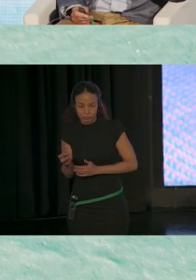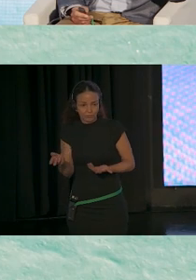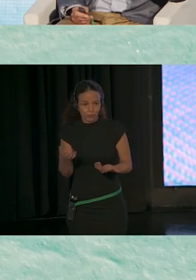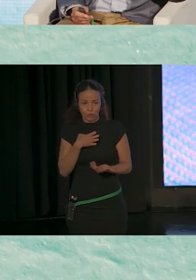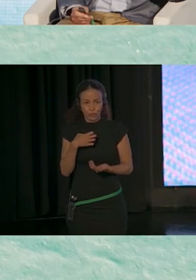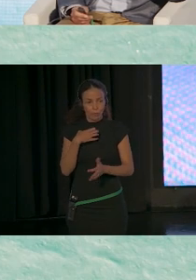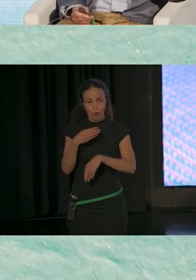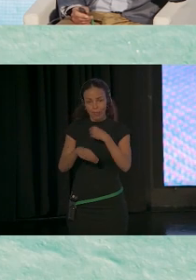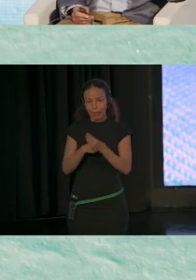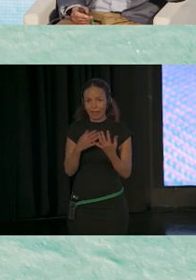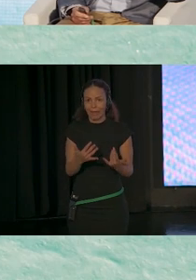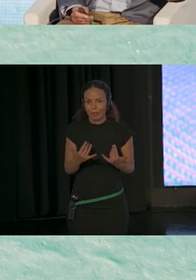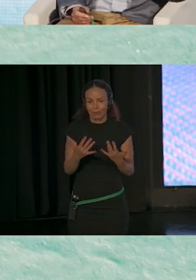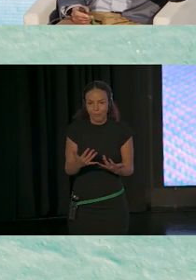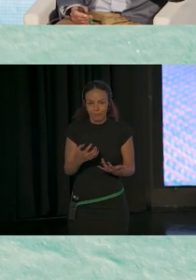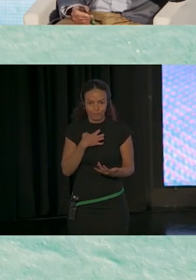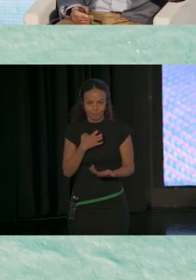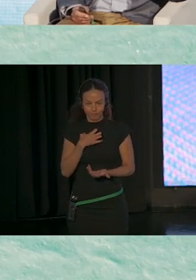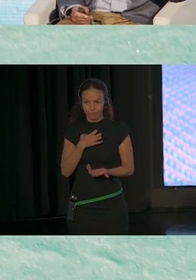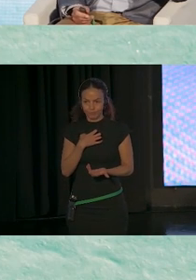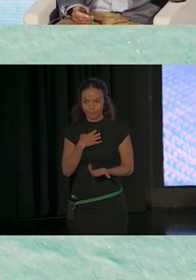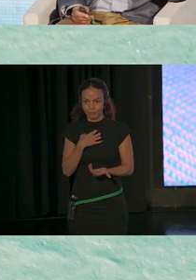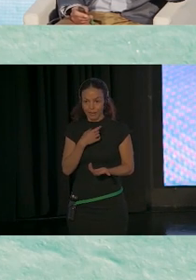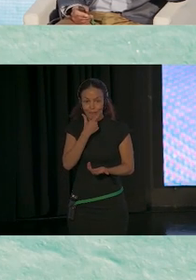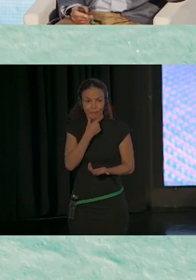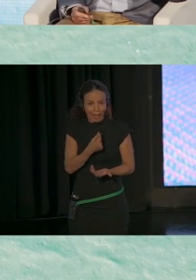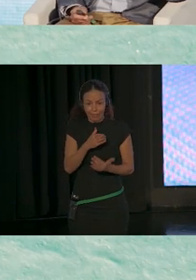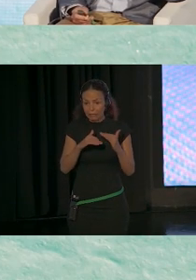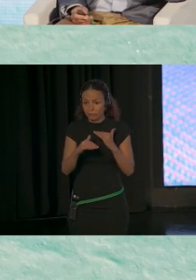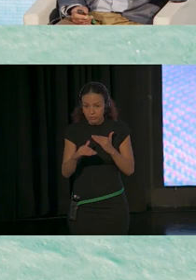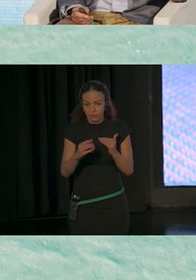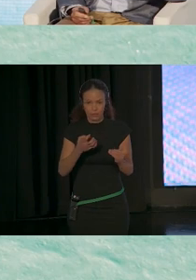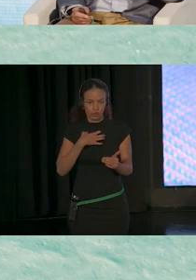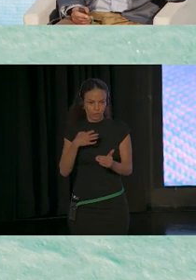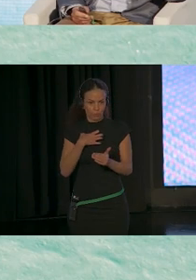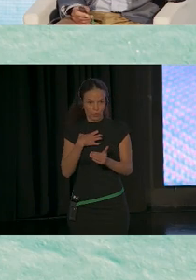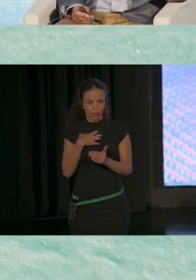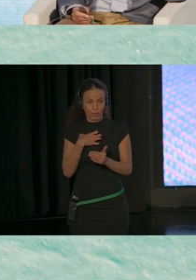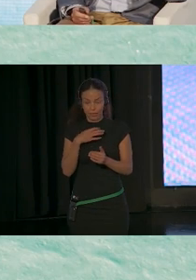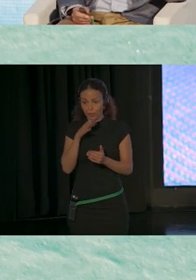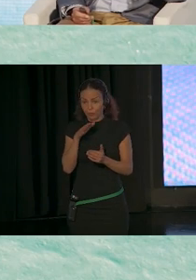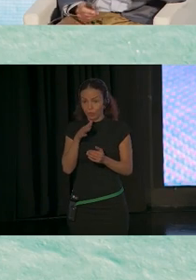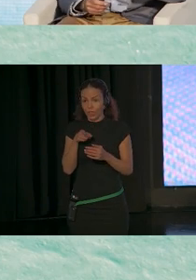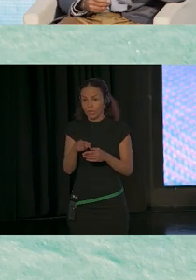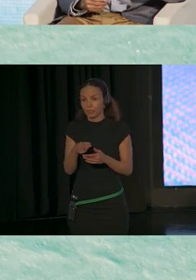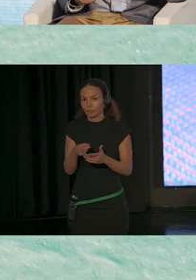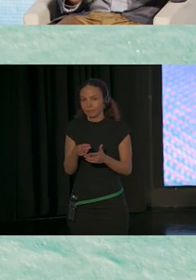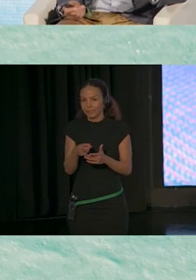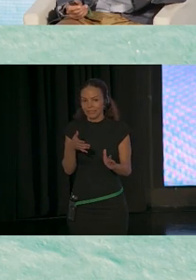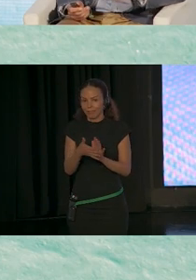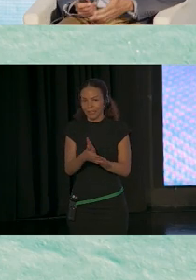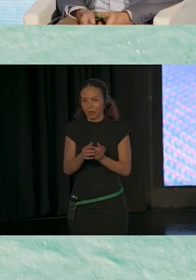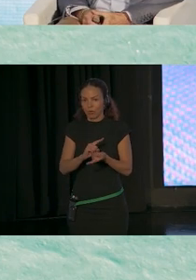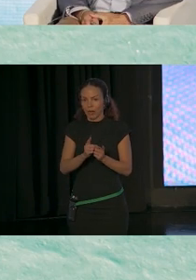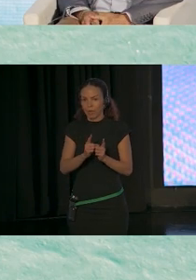hacer rápidamente y de una manera simple y lineal, porque simplemente suponen un cambio